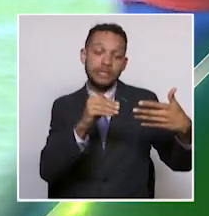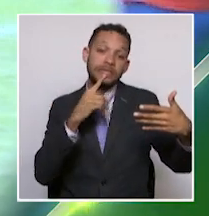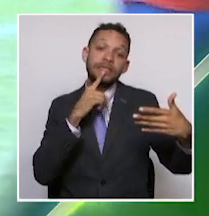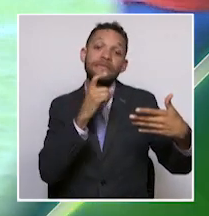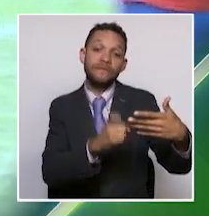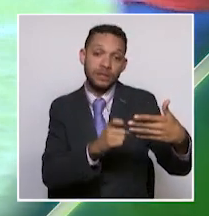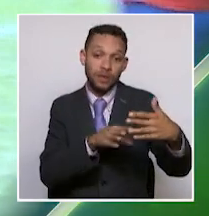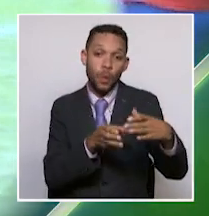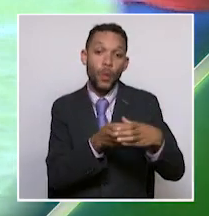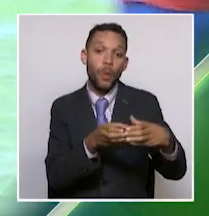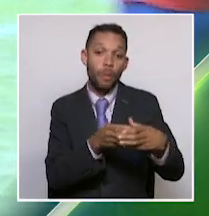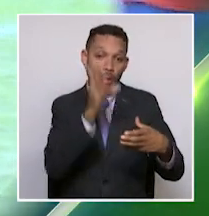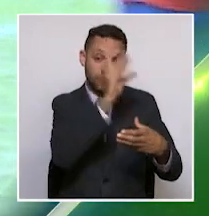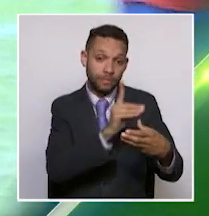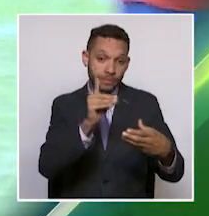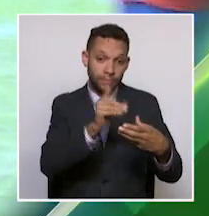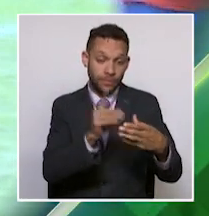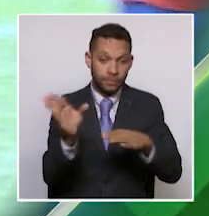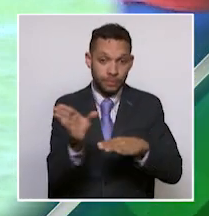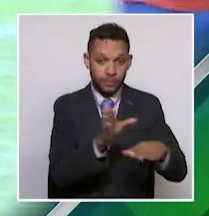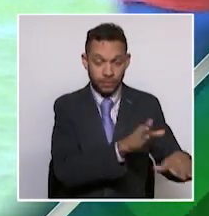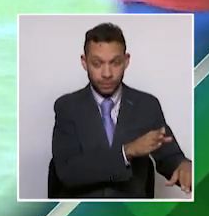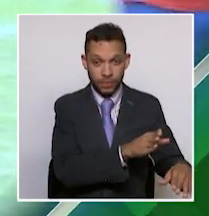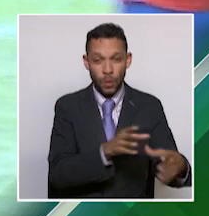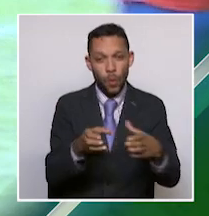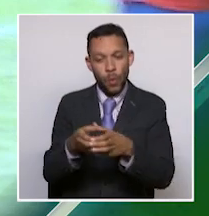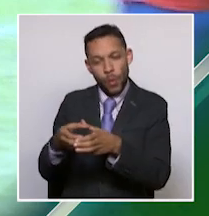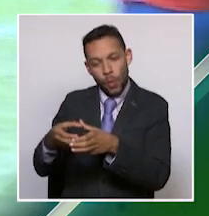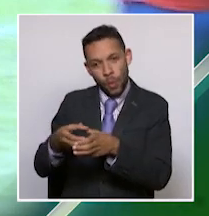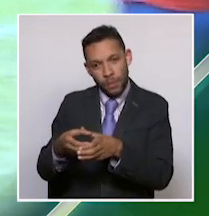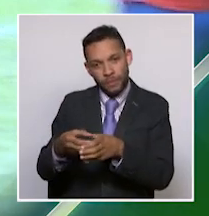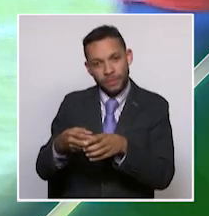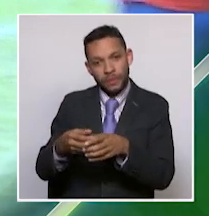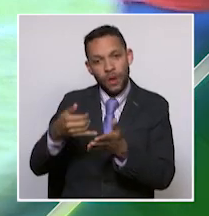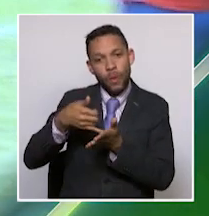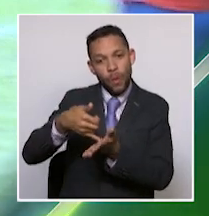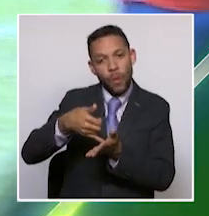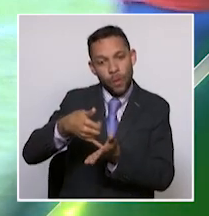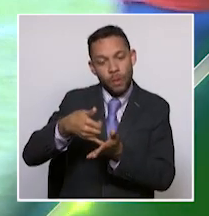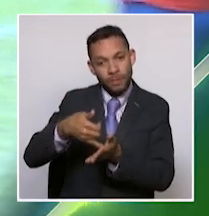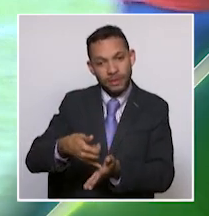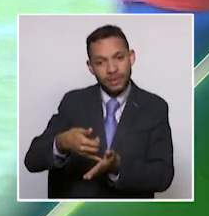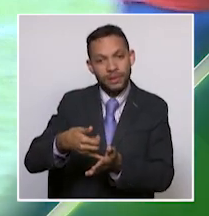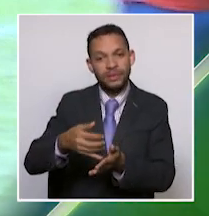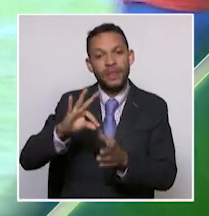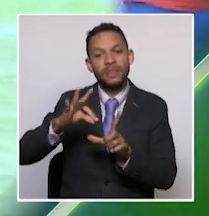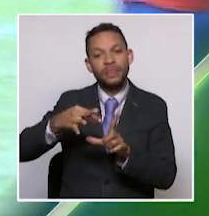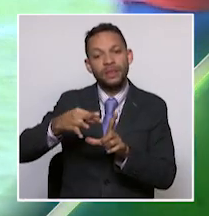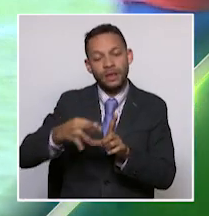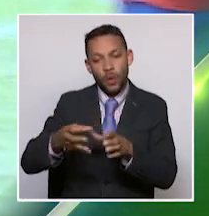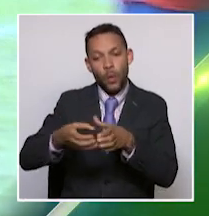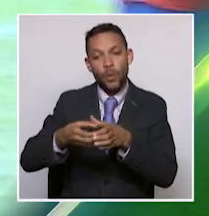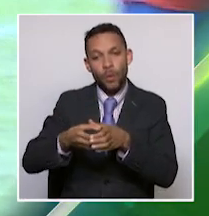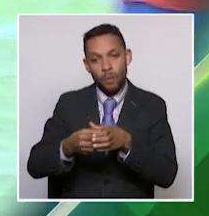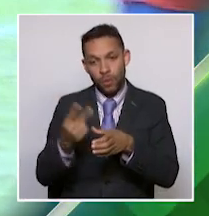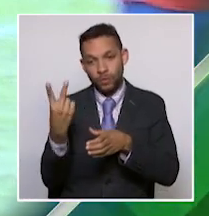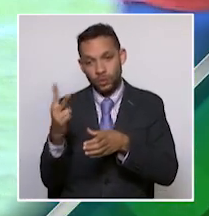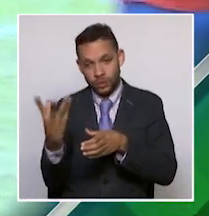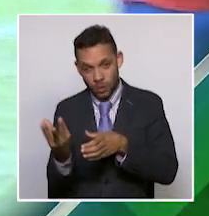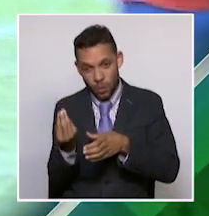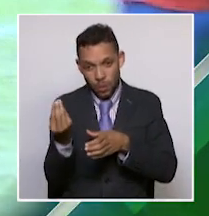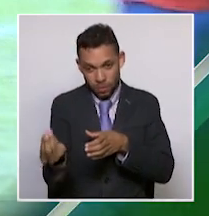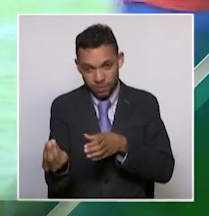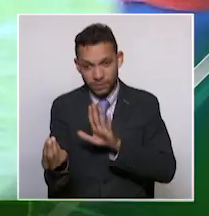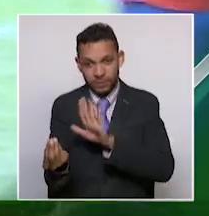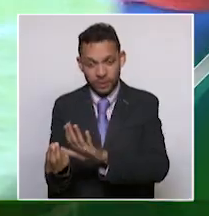cafetero. Latino Sport es el segundo clasificado a la final de la Copa Telecafé Infantil, categoría sub-12. Su rival por el título será